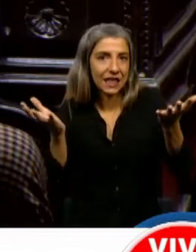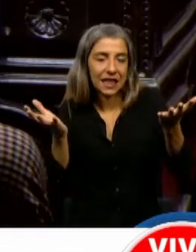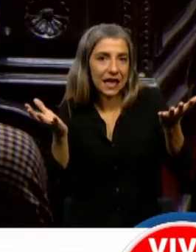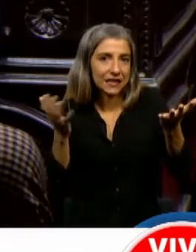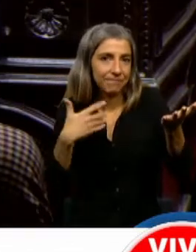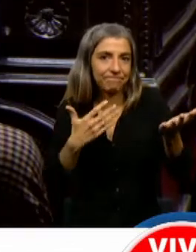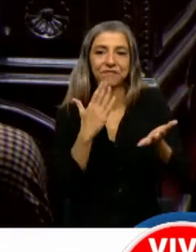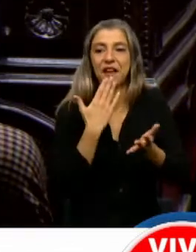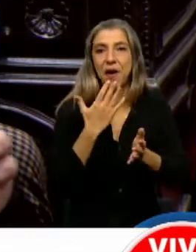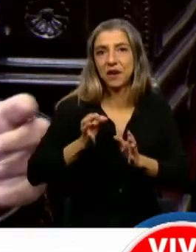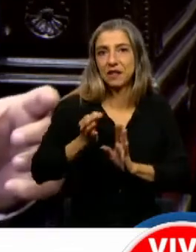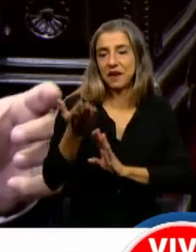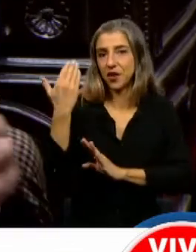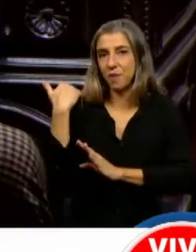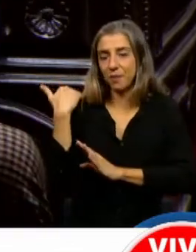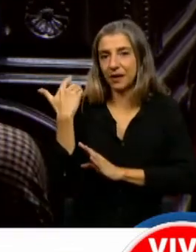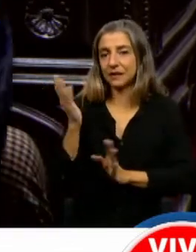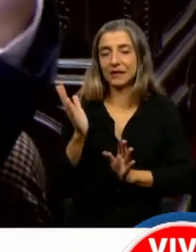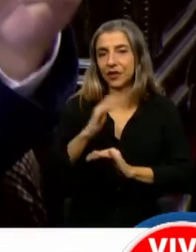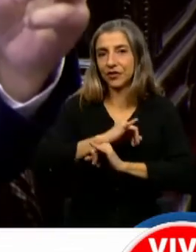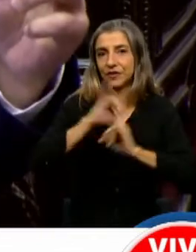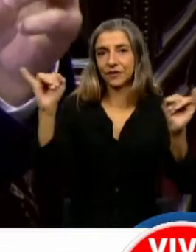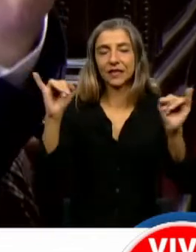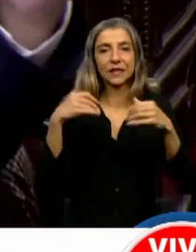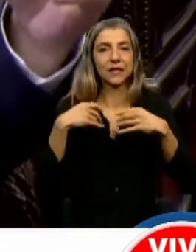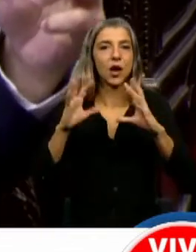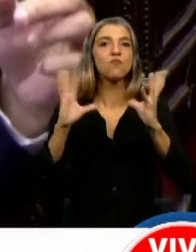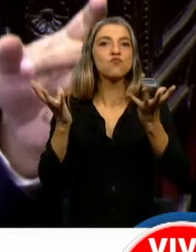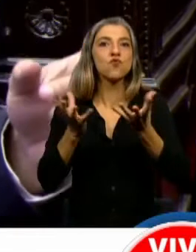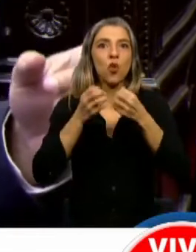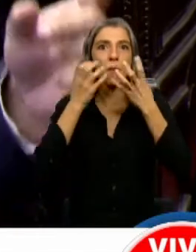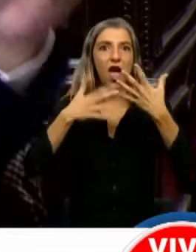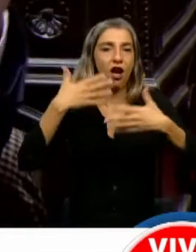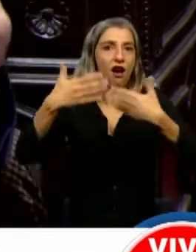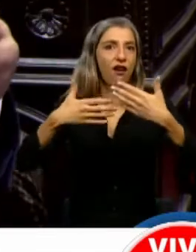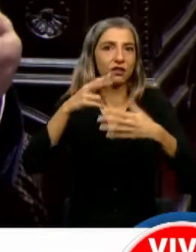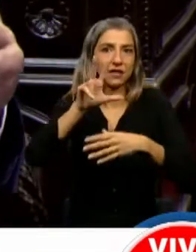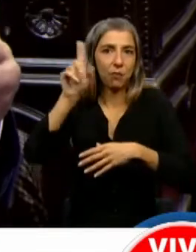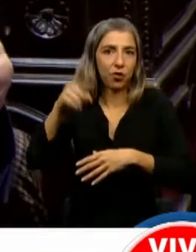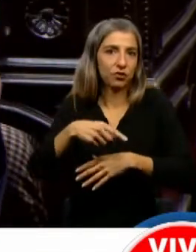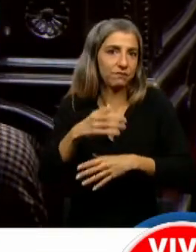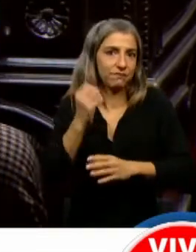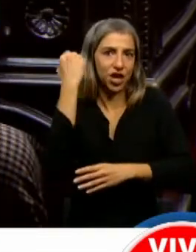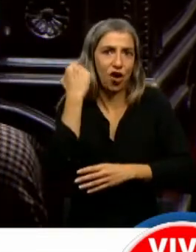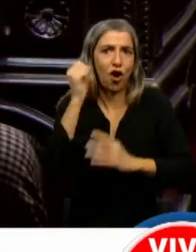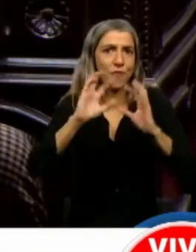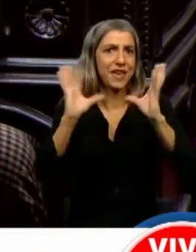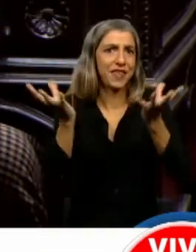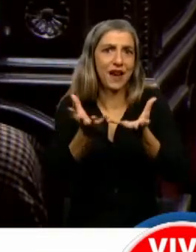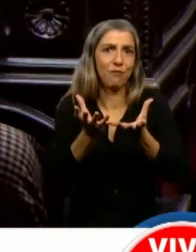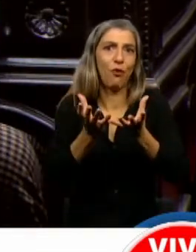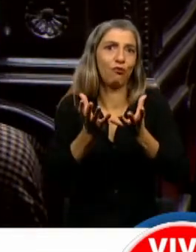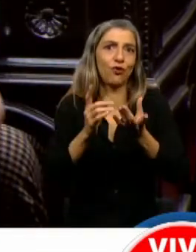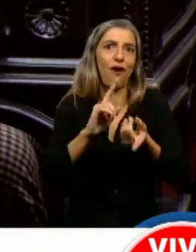en abril del año pasado dijeron que en vez de crecer el mundo 3%, iba a caer la economía mundial